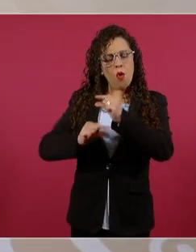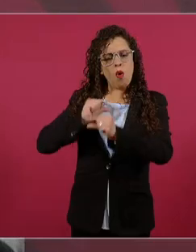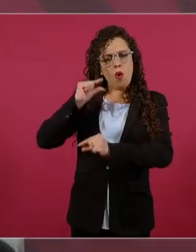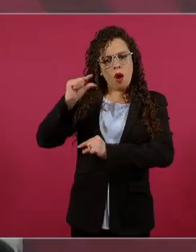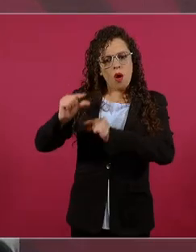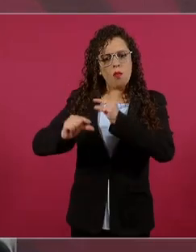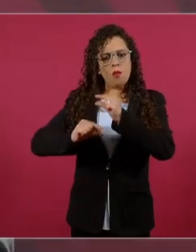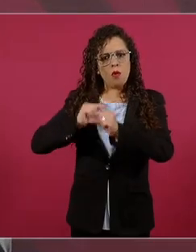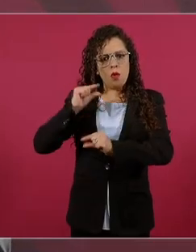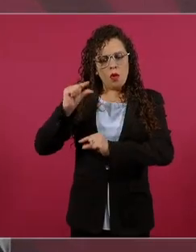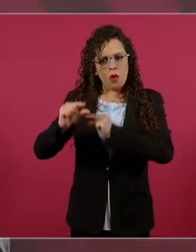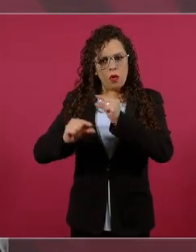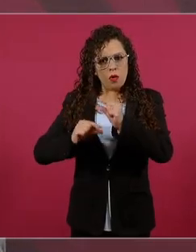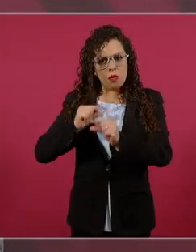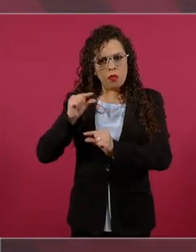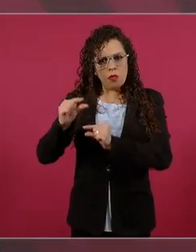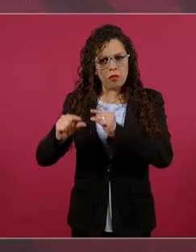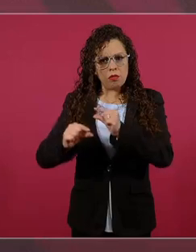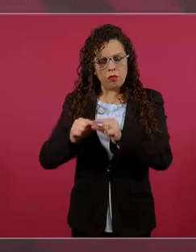oportunidad